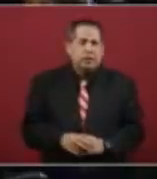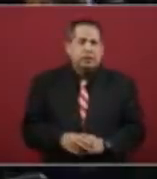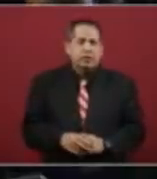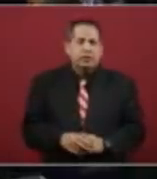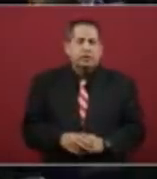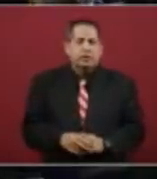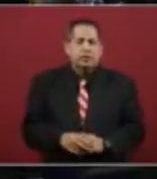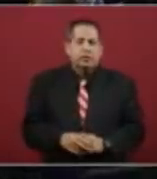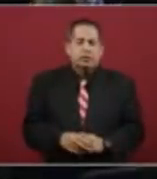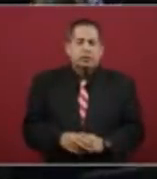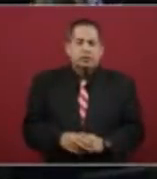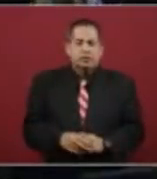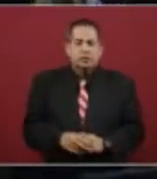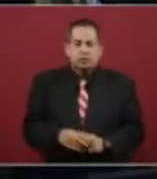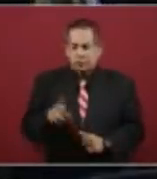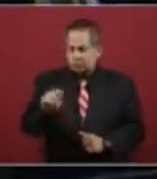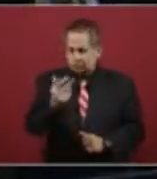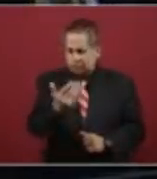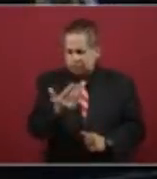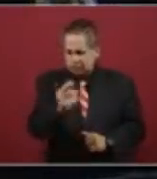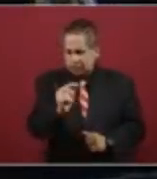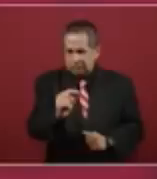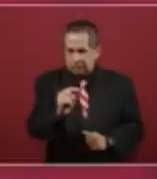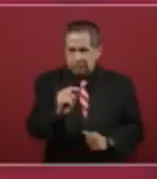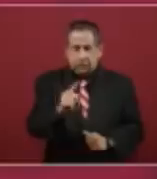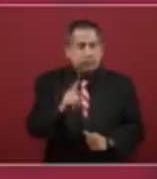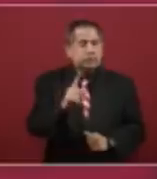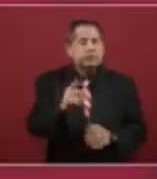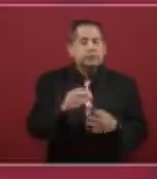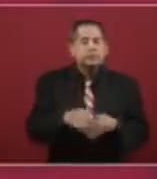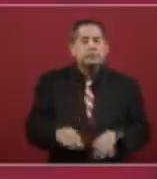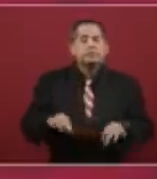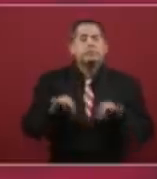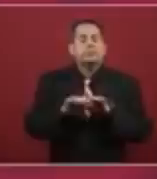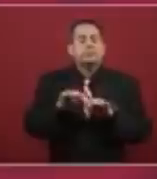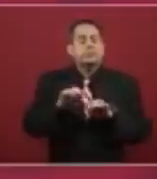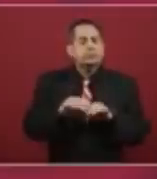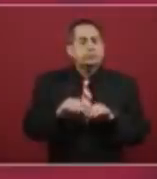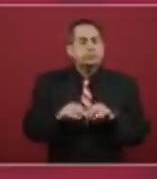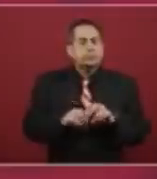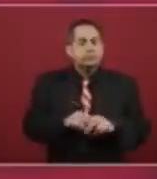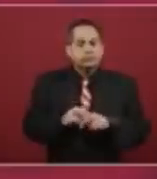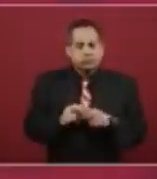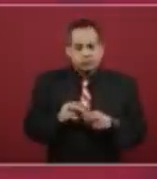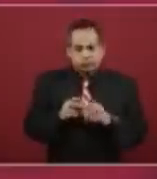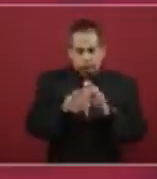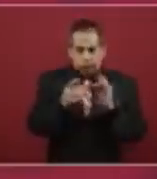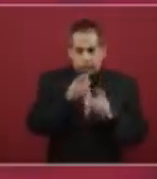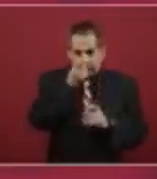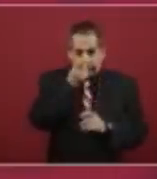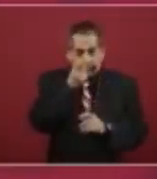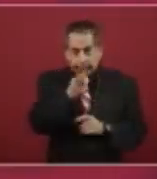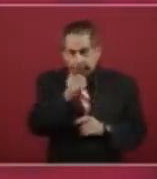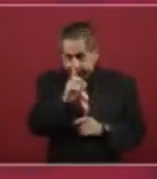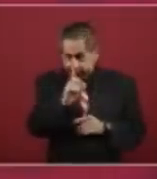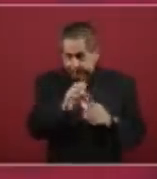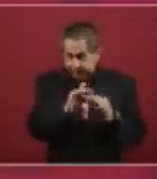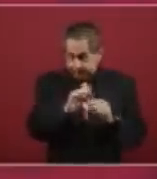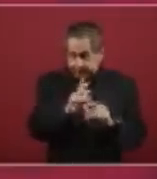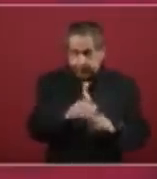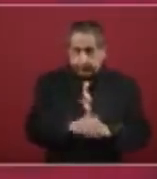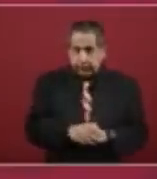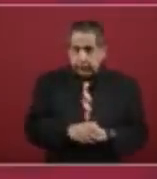Señor, este reforzamiento… A ver, pero es muy importante que yo termine de decirte algo. O sea,